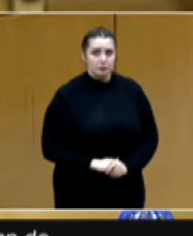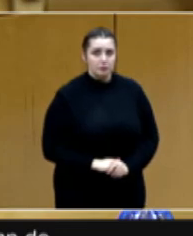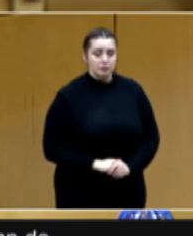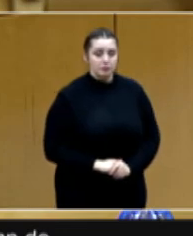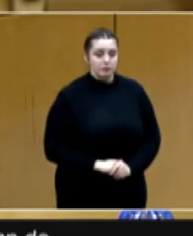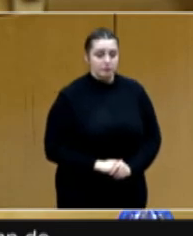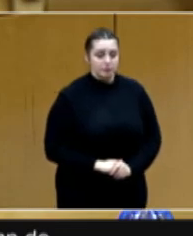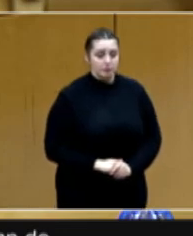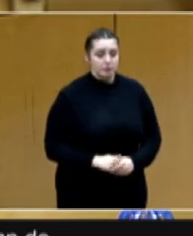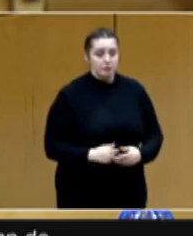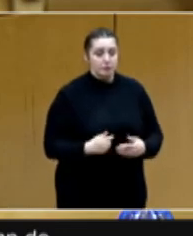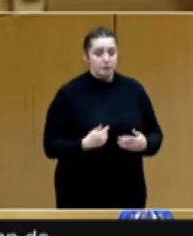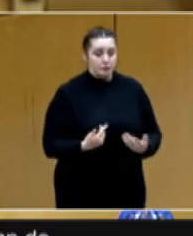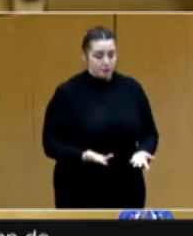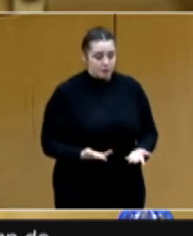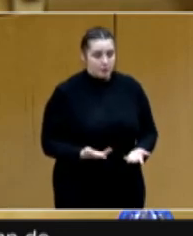pronto empecé